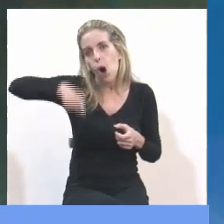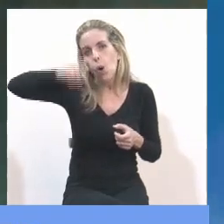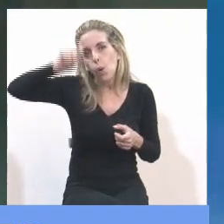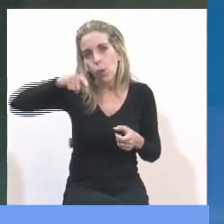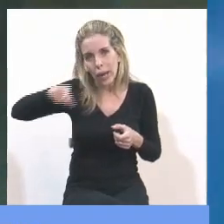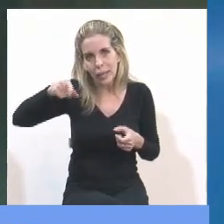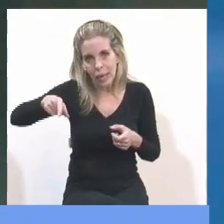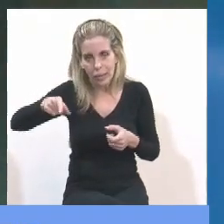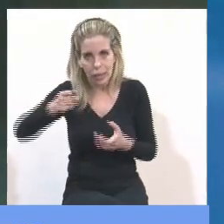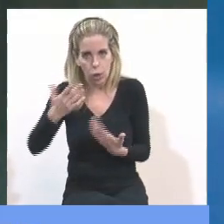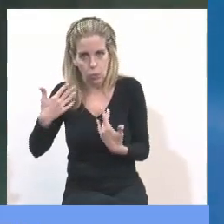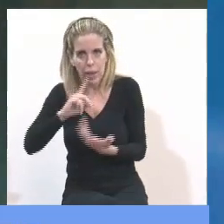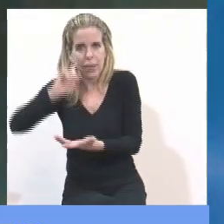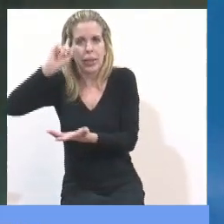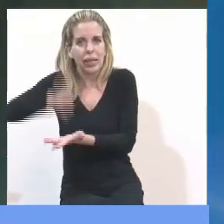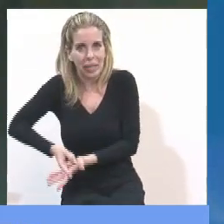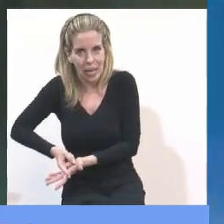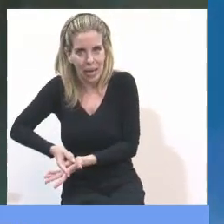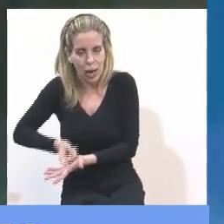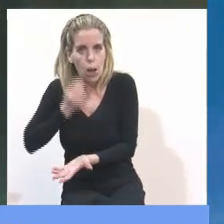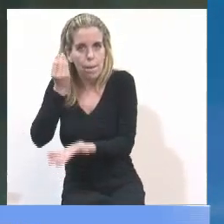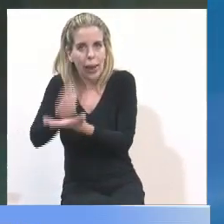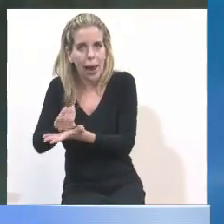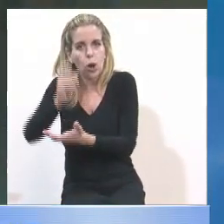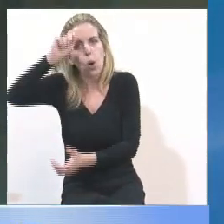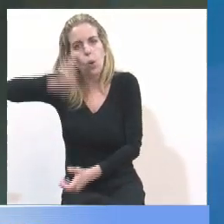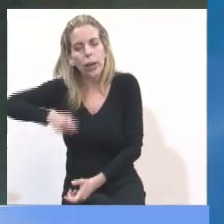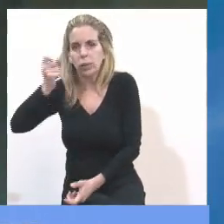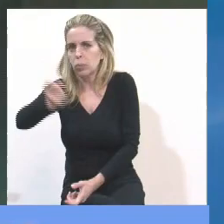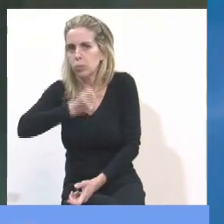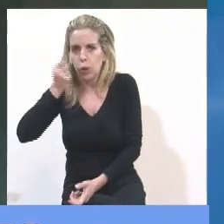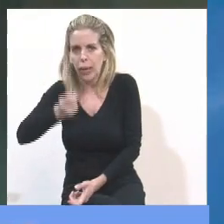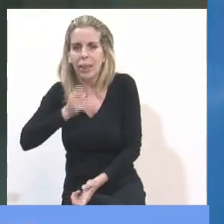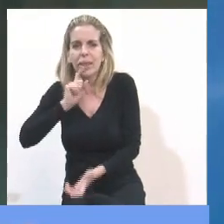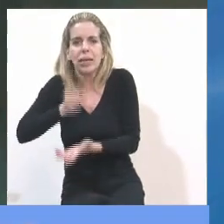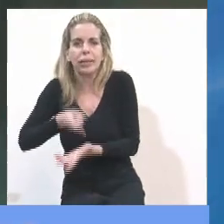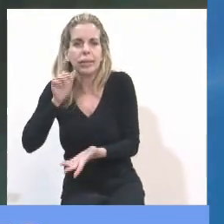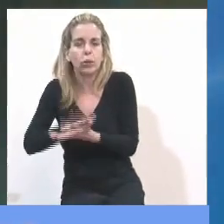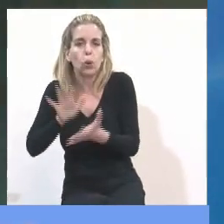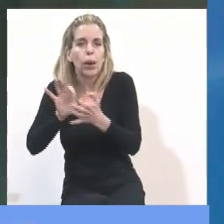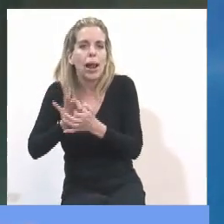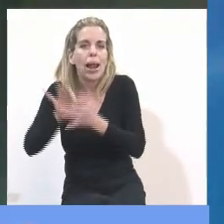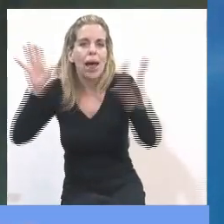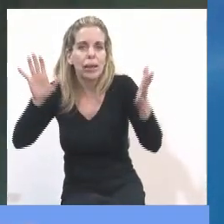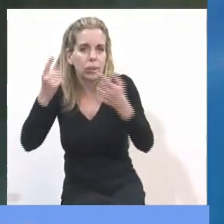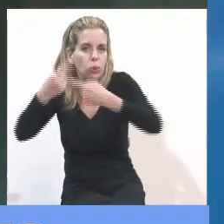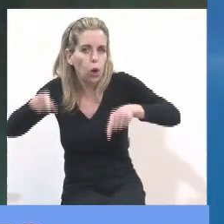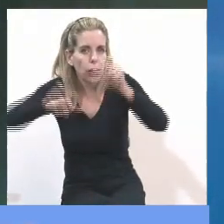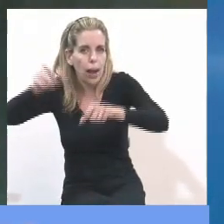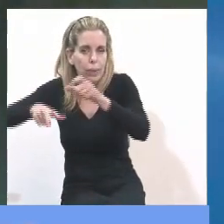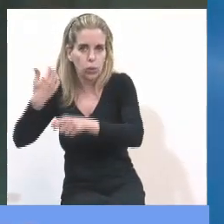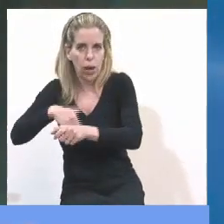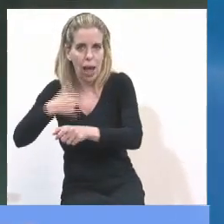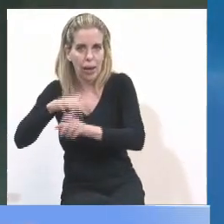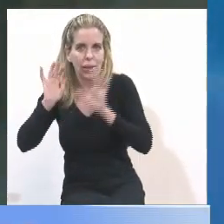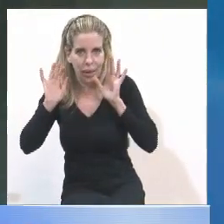su lapicera la decisión de la libertad y la propiedad de los argentinos y las argentinas y de las argentinas, y que